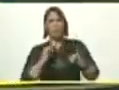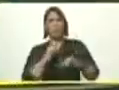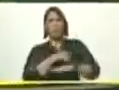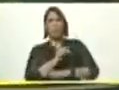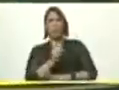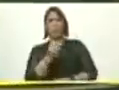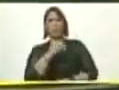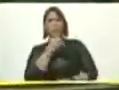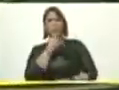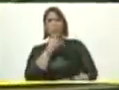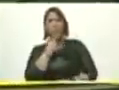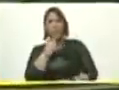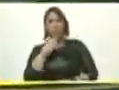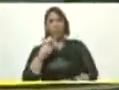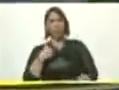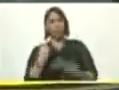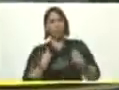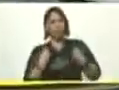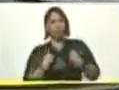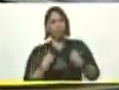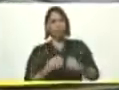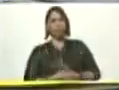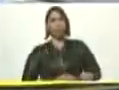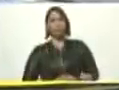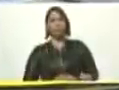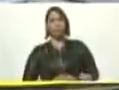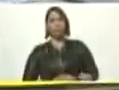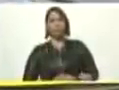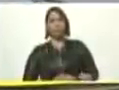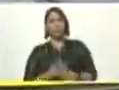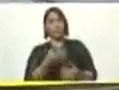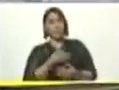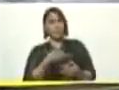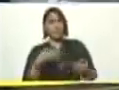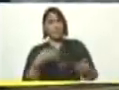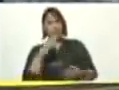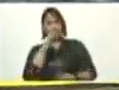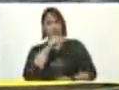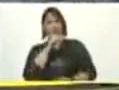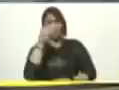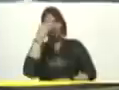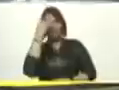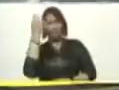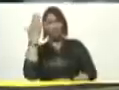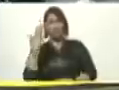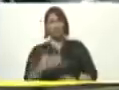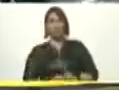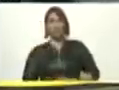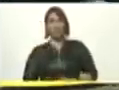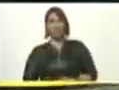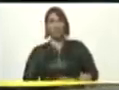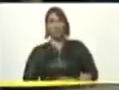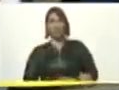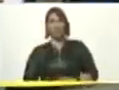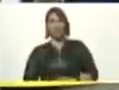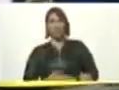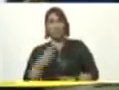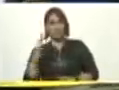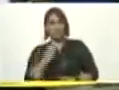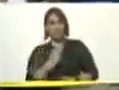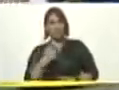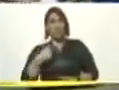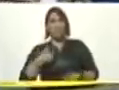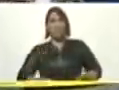más hermosos de mi vida sin duda alguna maravillosa bendición de Dios llegó a mi vida Danna Isabella